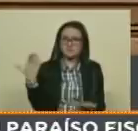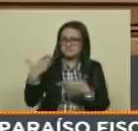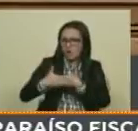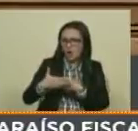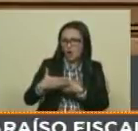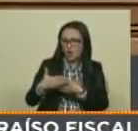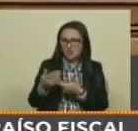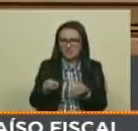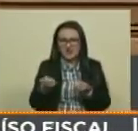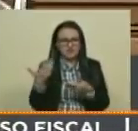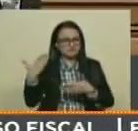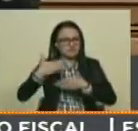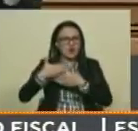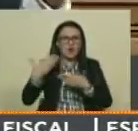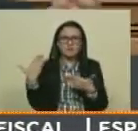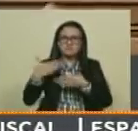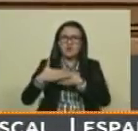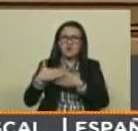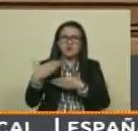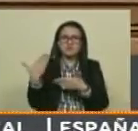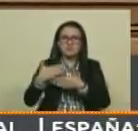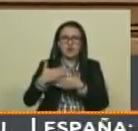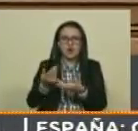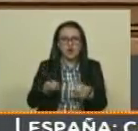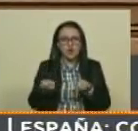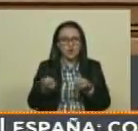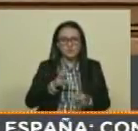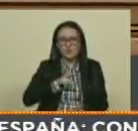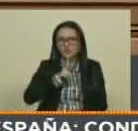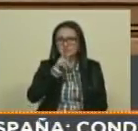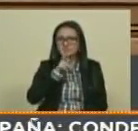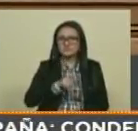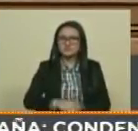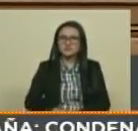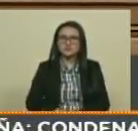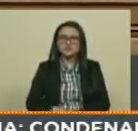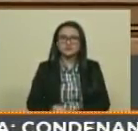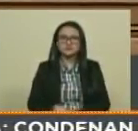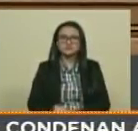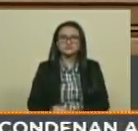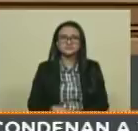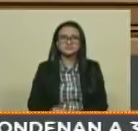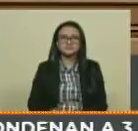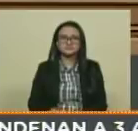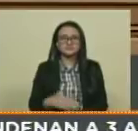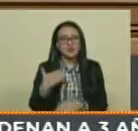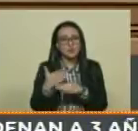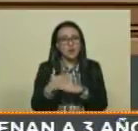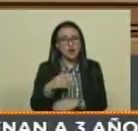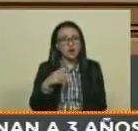cuentas, haciendo un bloqueo económico tan brutal como el que vivió Cuba